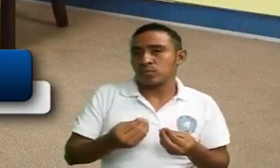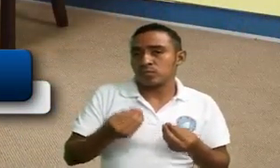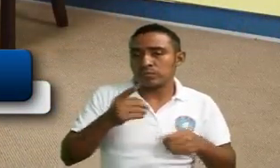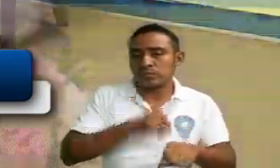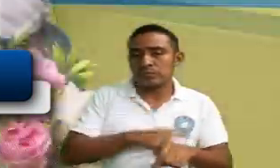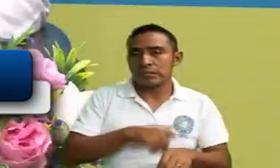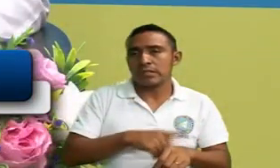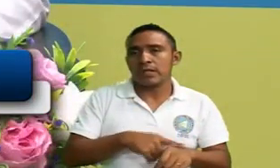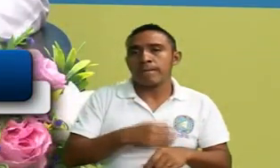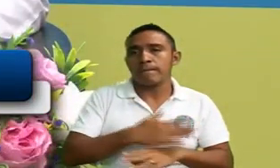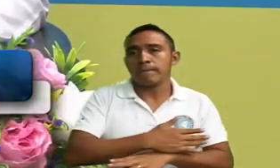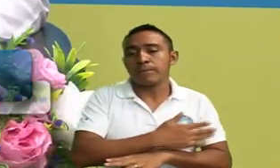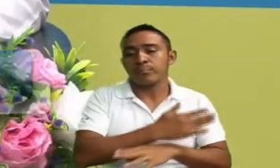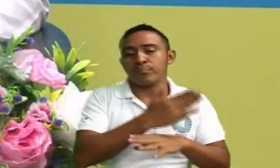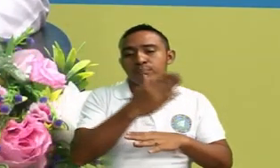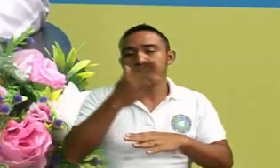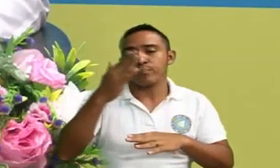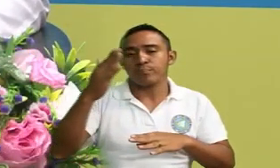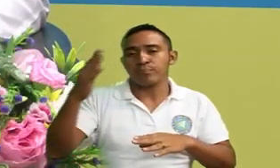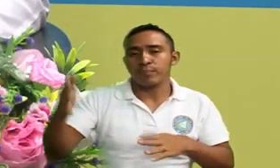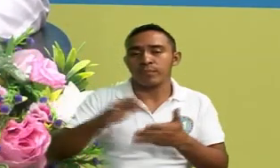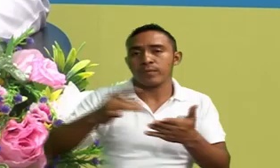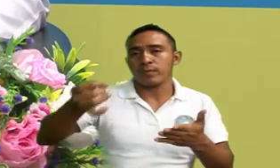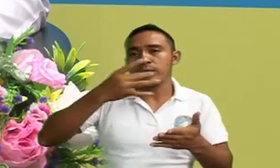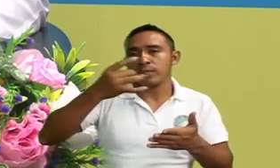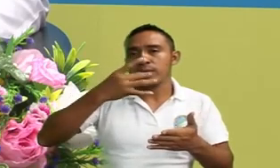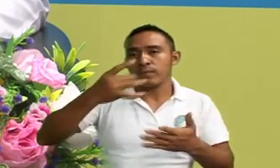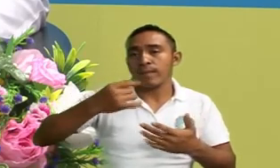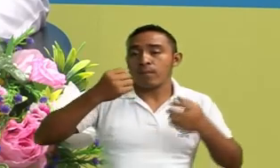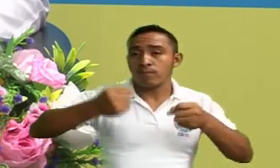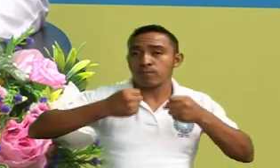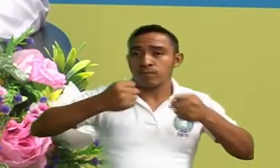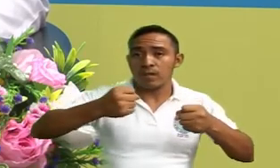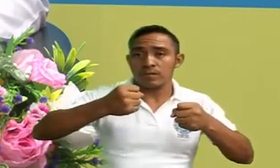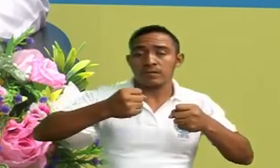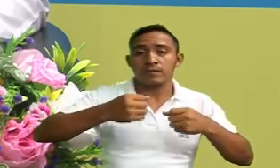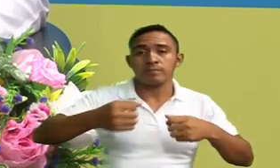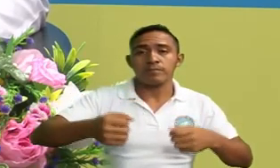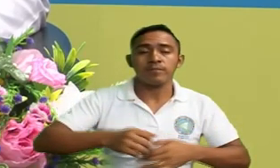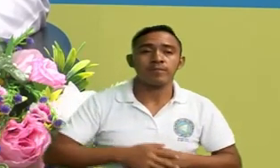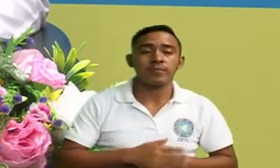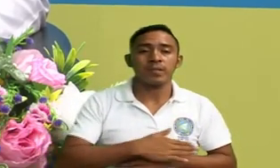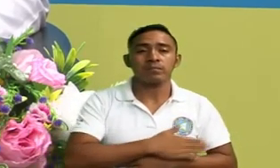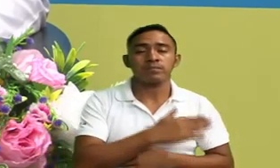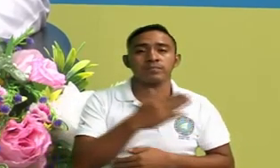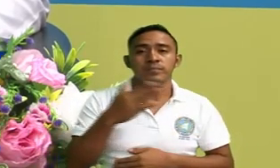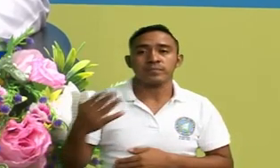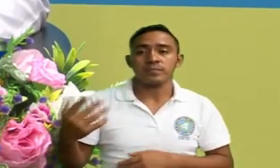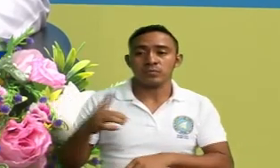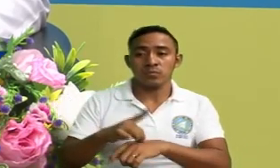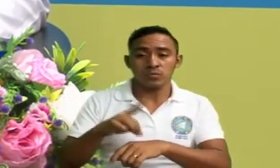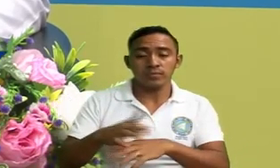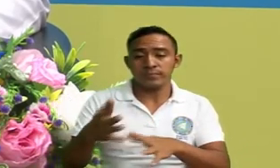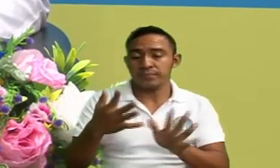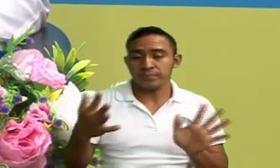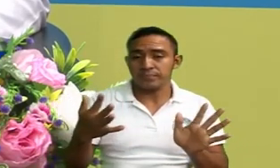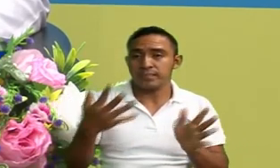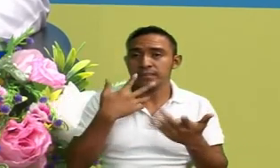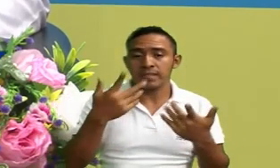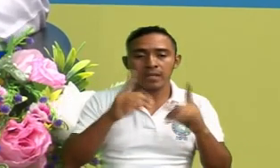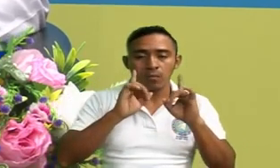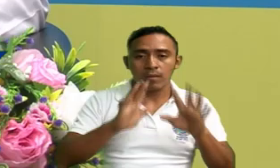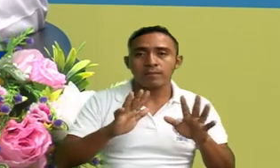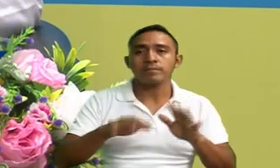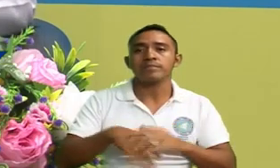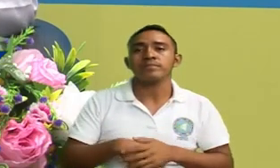mucho tiempo, de forma prolongada, a dosis muy altas, no adecuadas ni recomendadas por su médico, entonces una vez